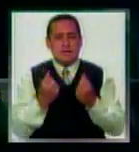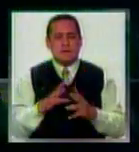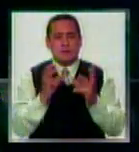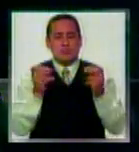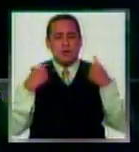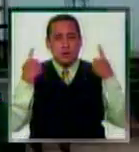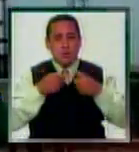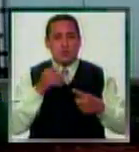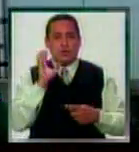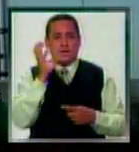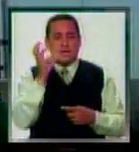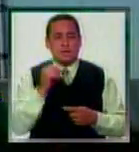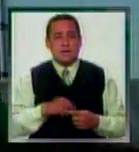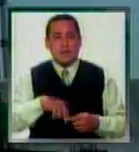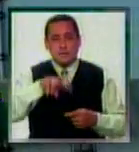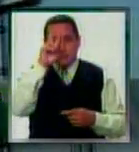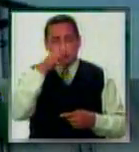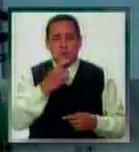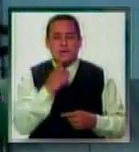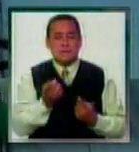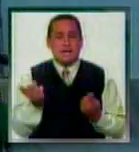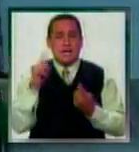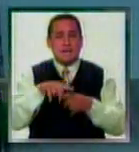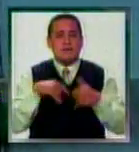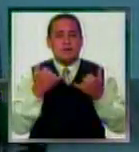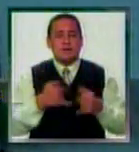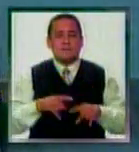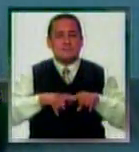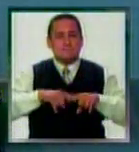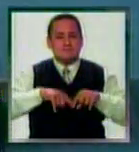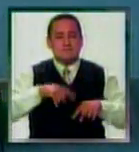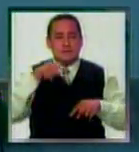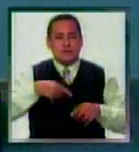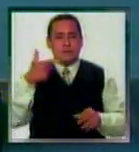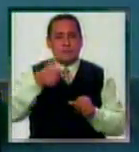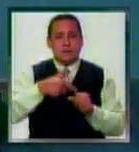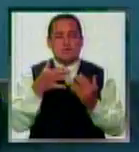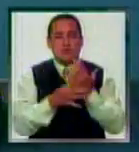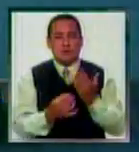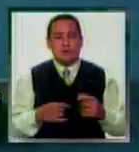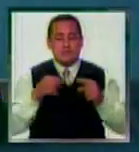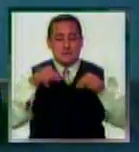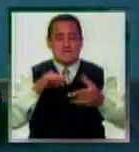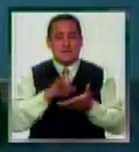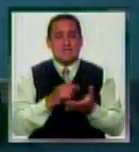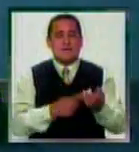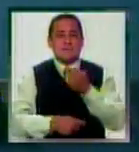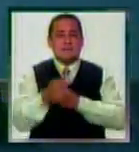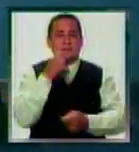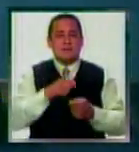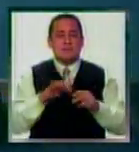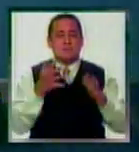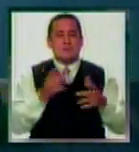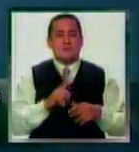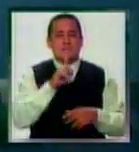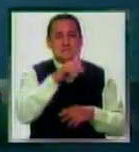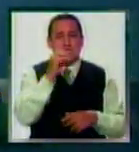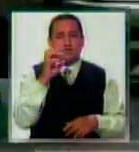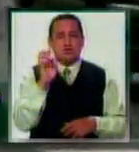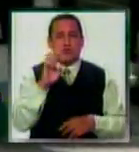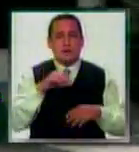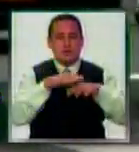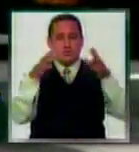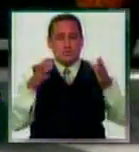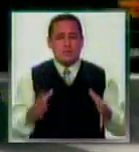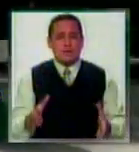vista energético, el país es hasta ahora dependiente del petróleo, de ese que se vende a cerca de 100 dólares el